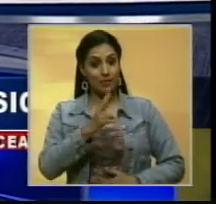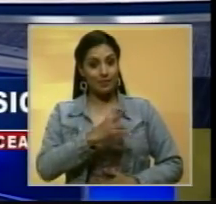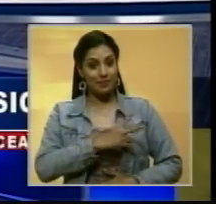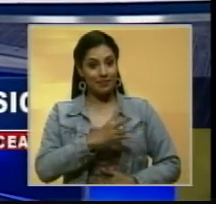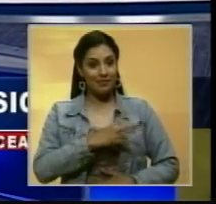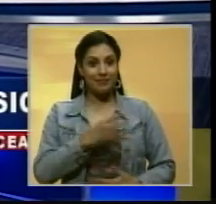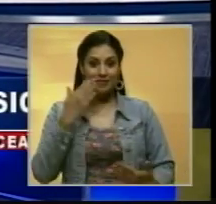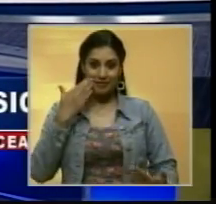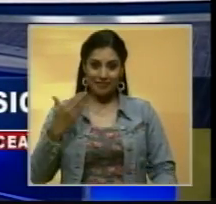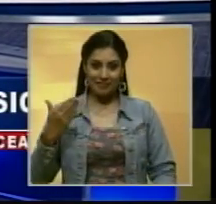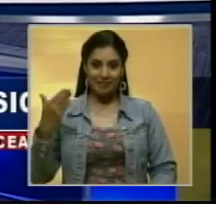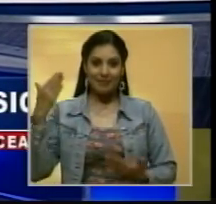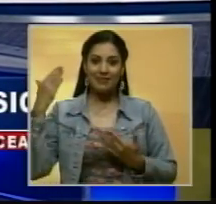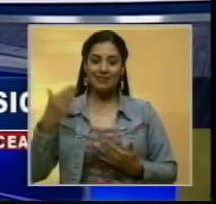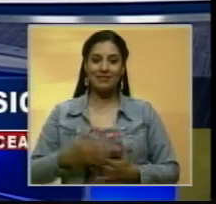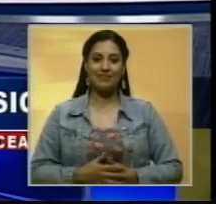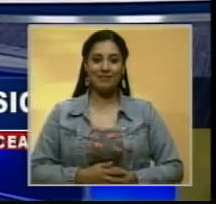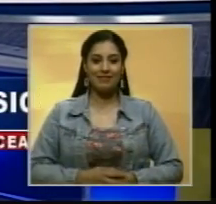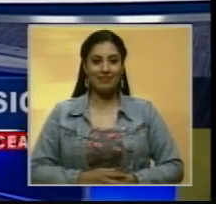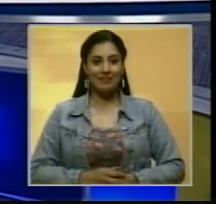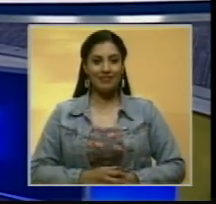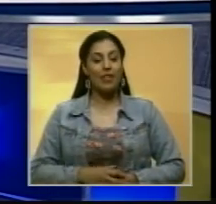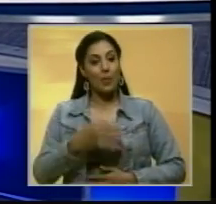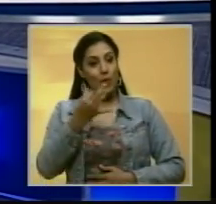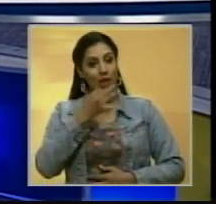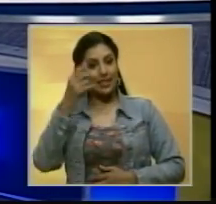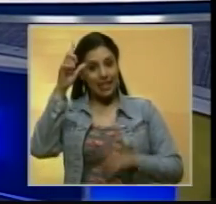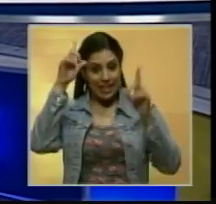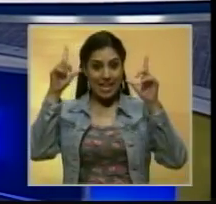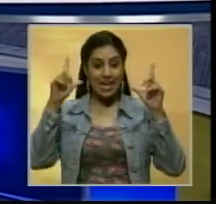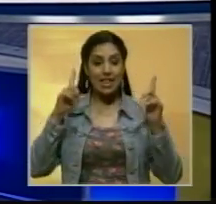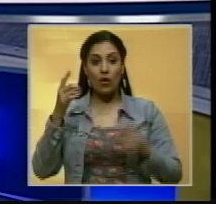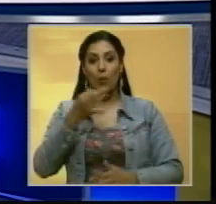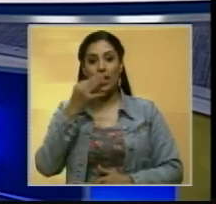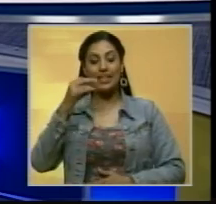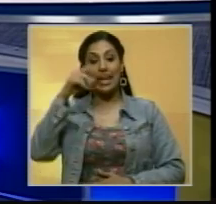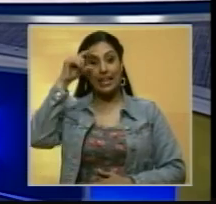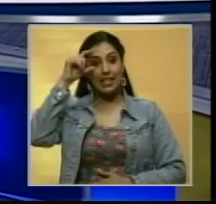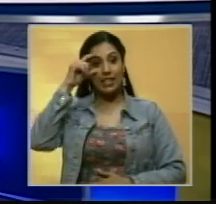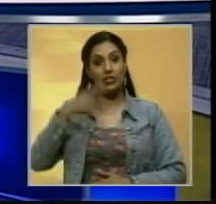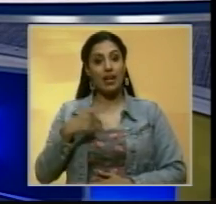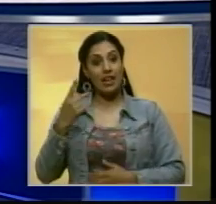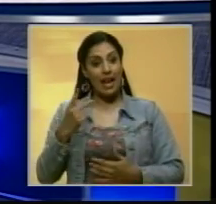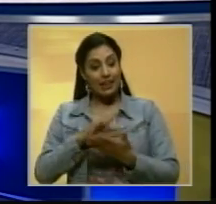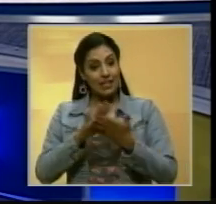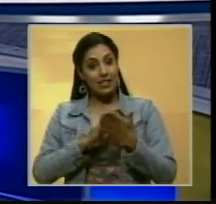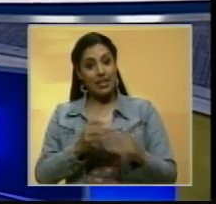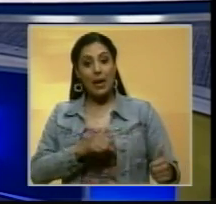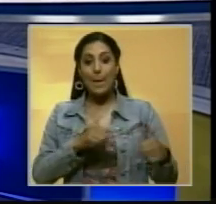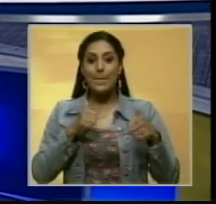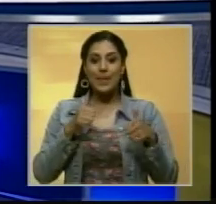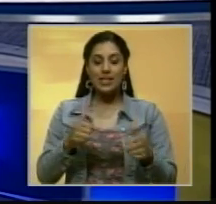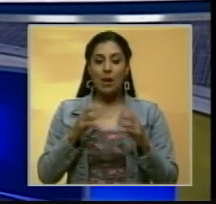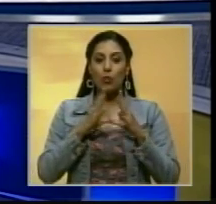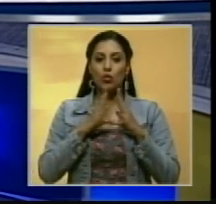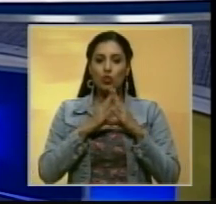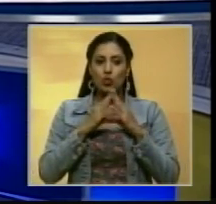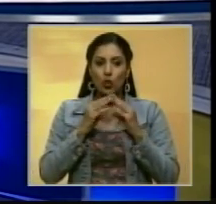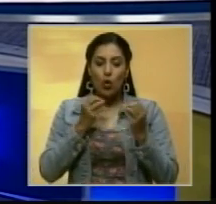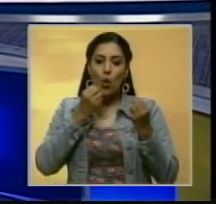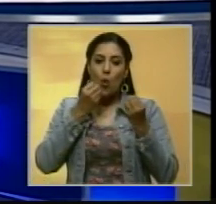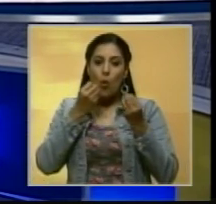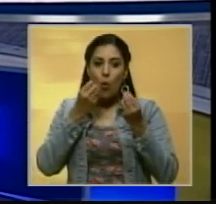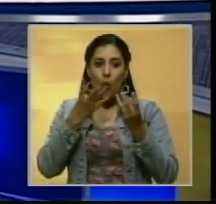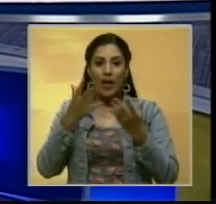emisión meridiana de su noticiero Venevisión. Buenas tardes, Lirio. Buenas tardes, Néstor Britolanda y esta servidora, Lirio Pérez Petida. Estamos listos